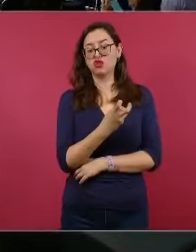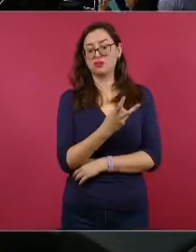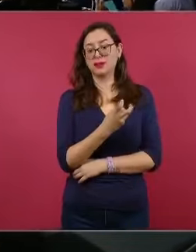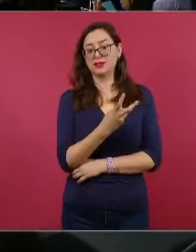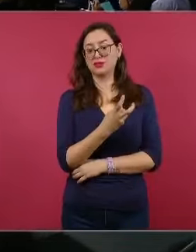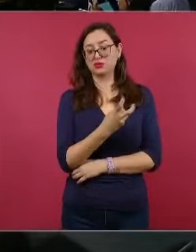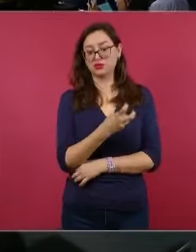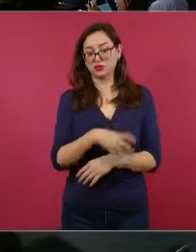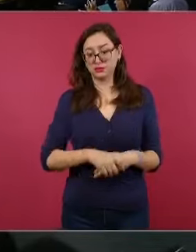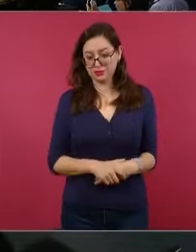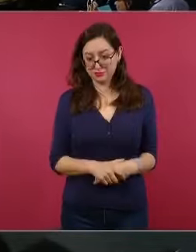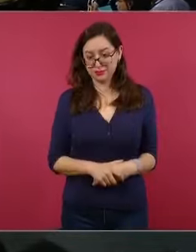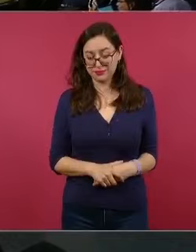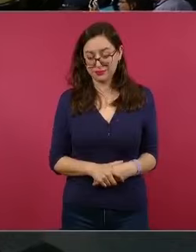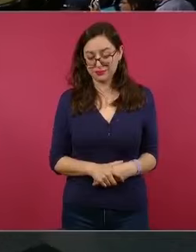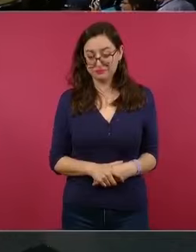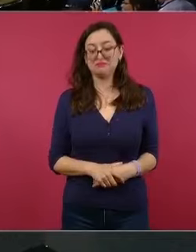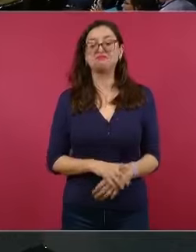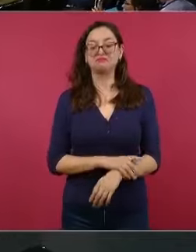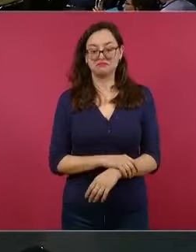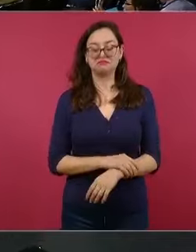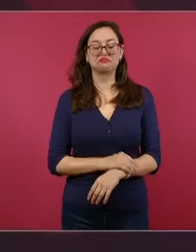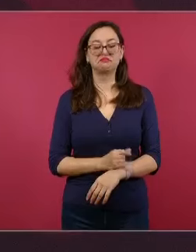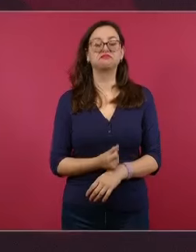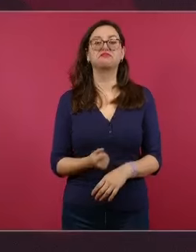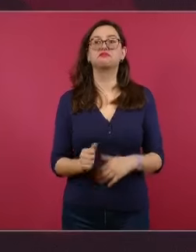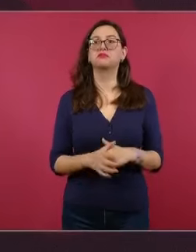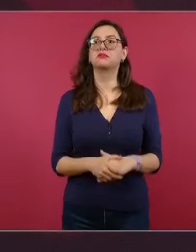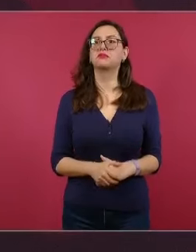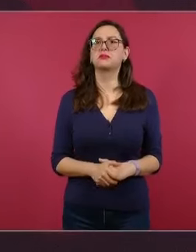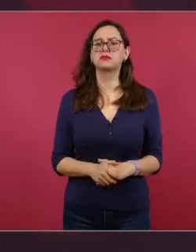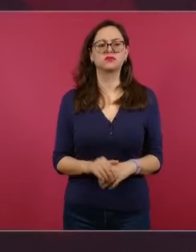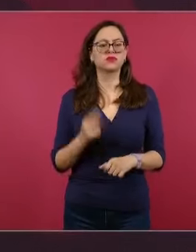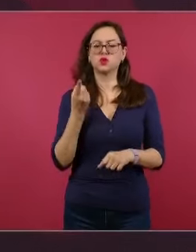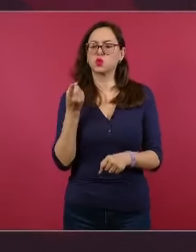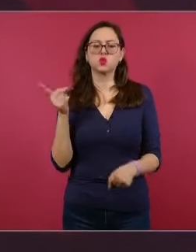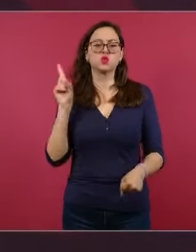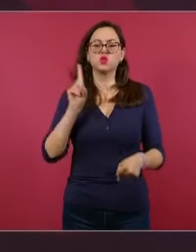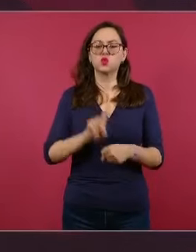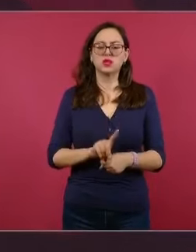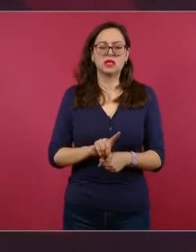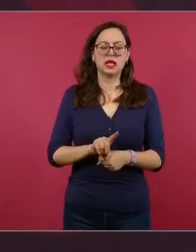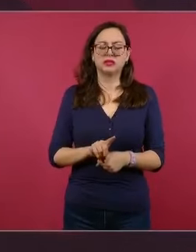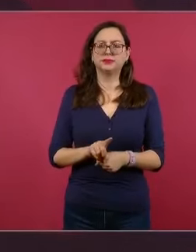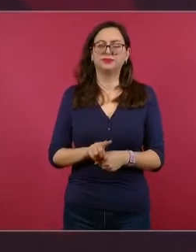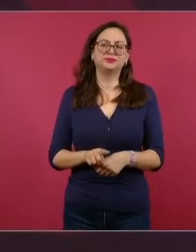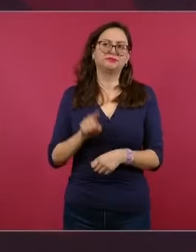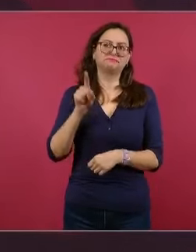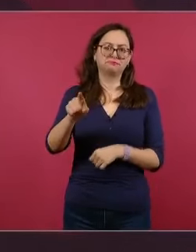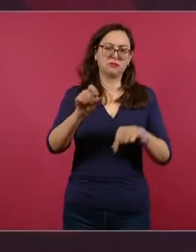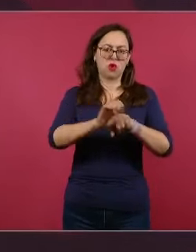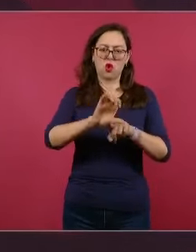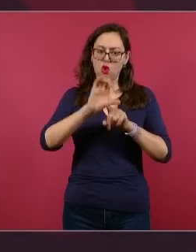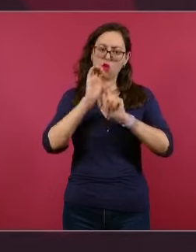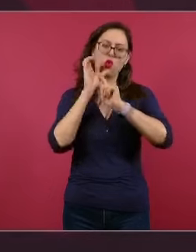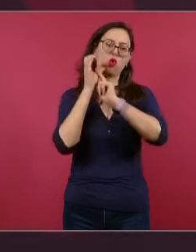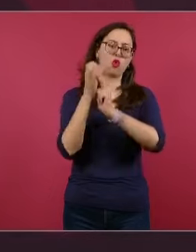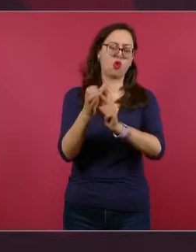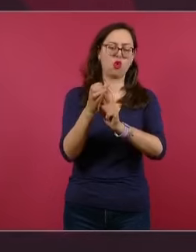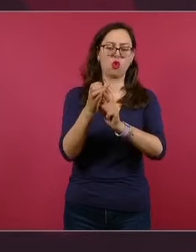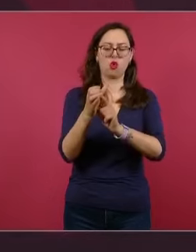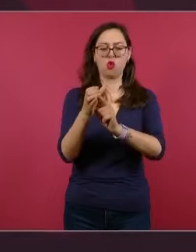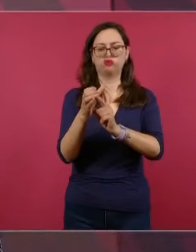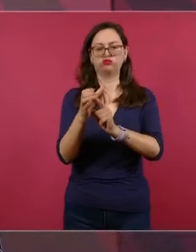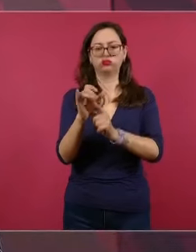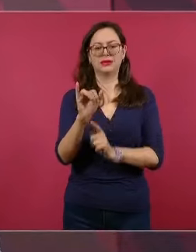fue y en una ocasión fui a una reunión al club de industriales Y